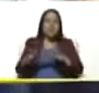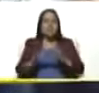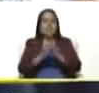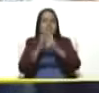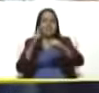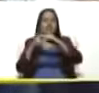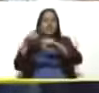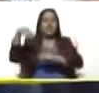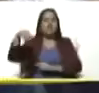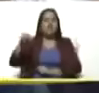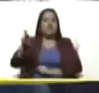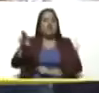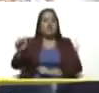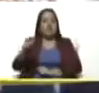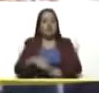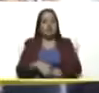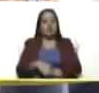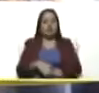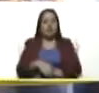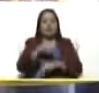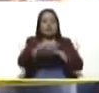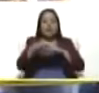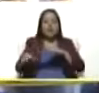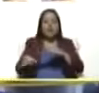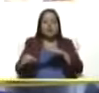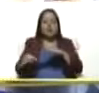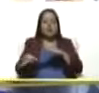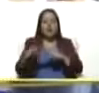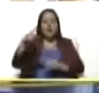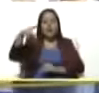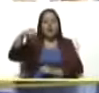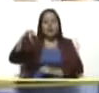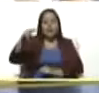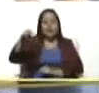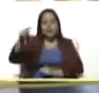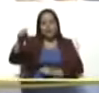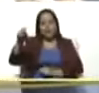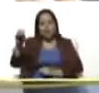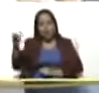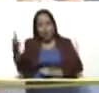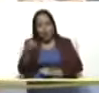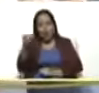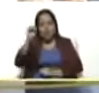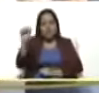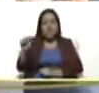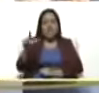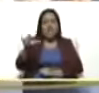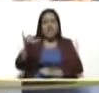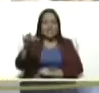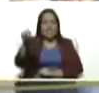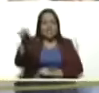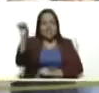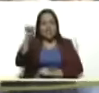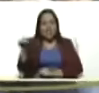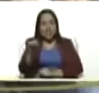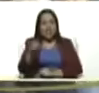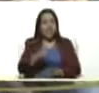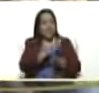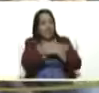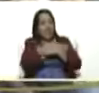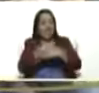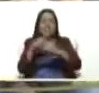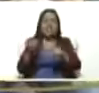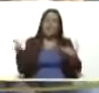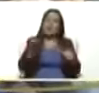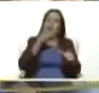Mora, pues. Municipio Pinto Salinas, Finca La Palmera. Santa Cruz de Mora está de moda. Ah, felicidades. Tierra del